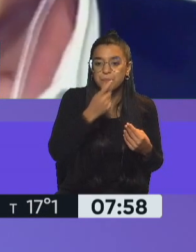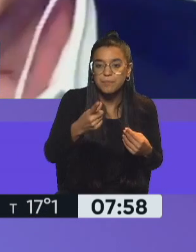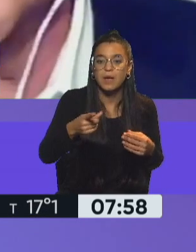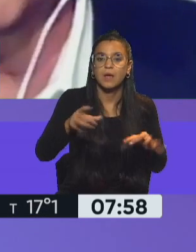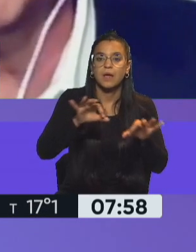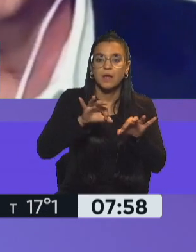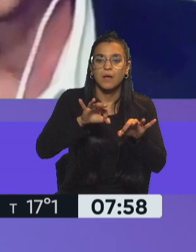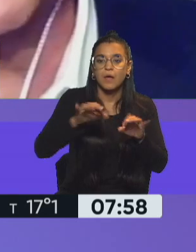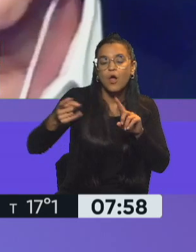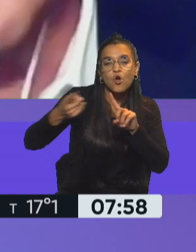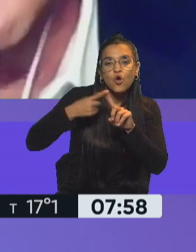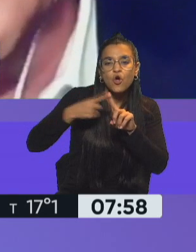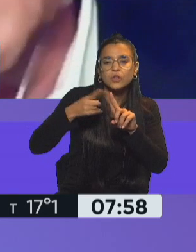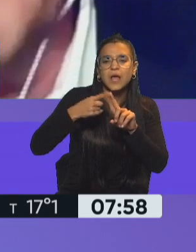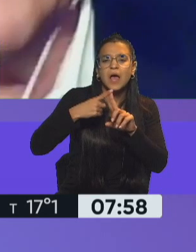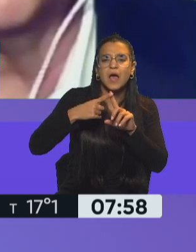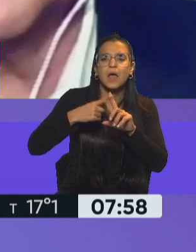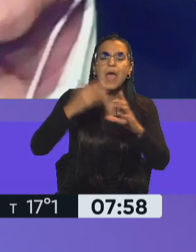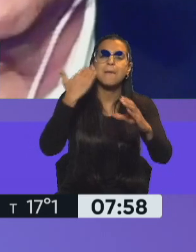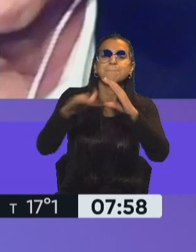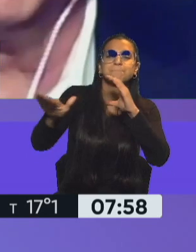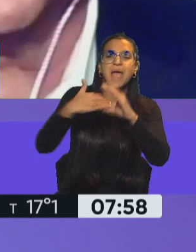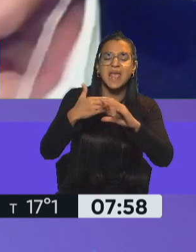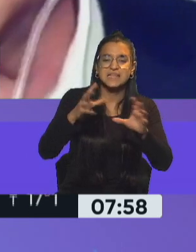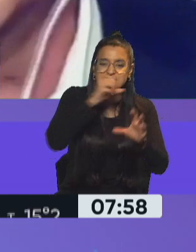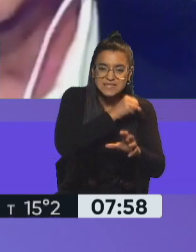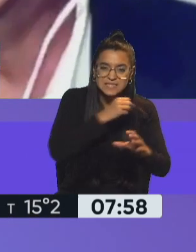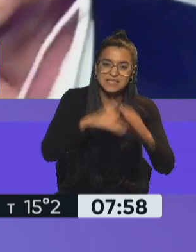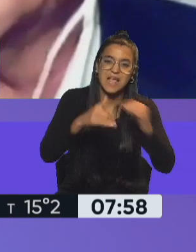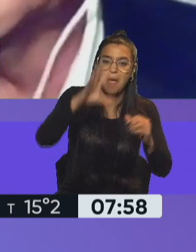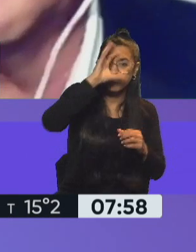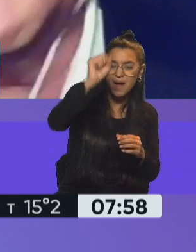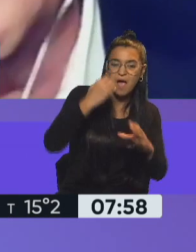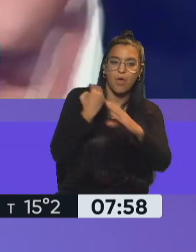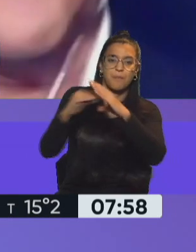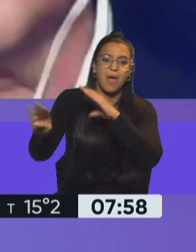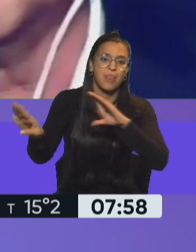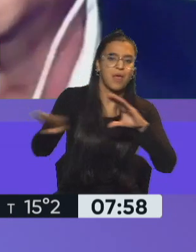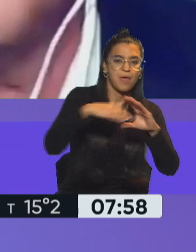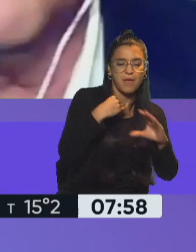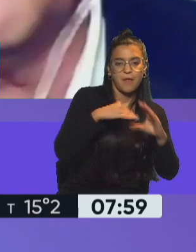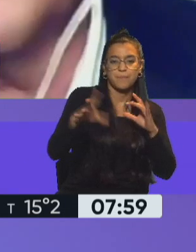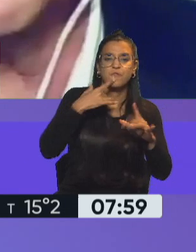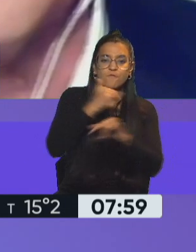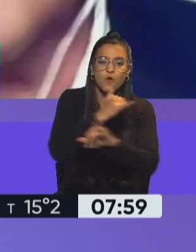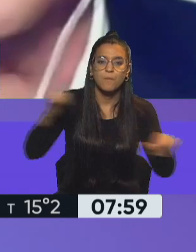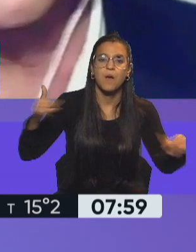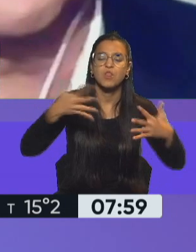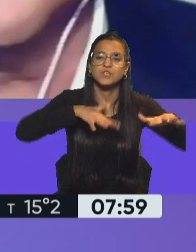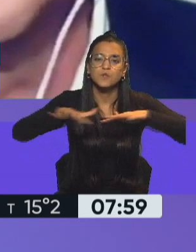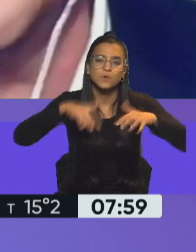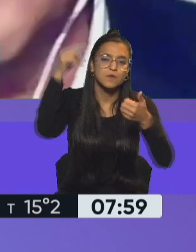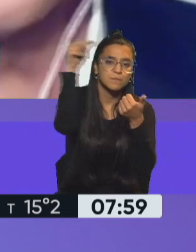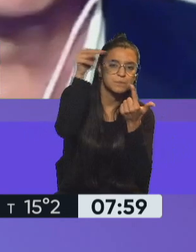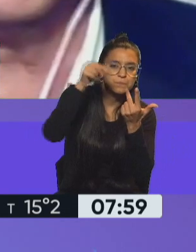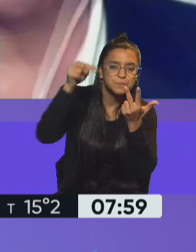son unos mails encriptados que cada embajada envía a Cancillería informando de los diferentes sucesos que se